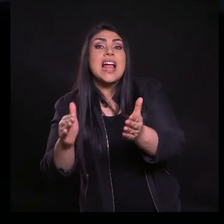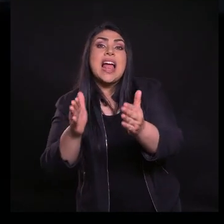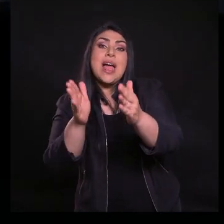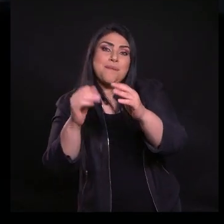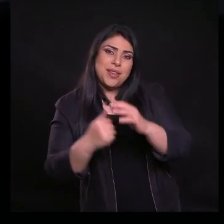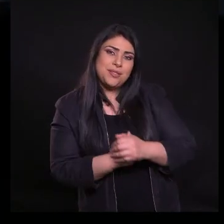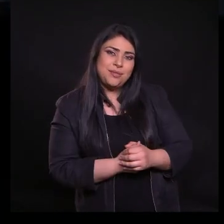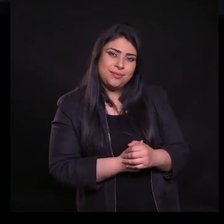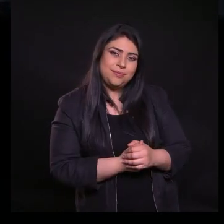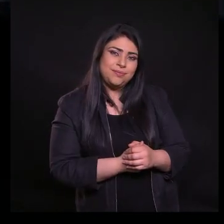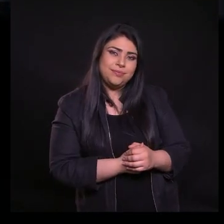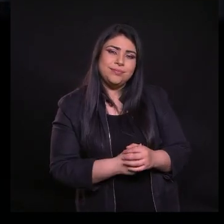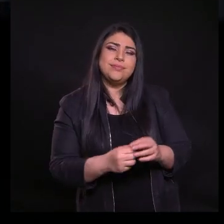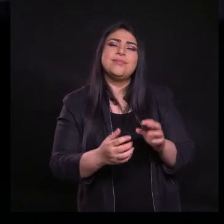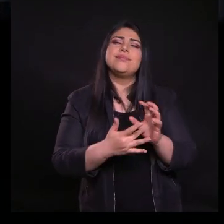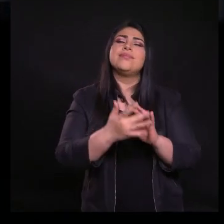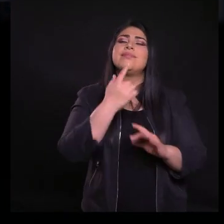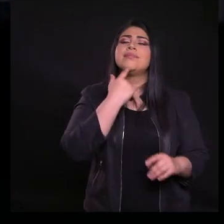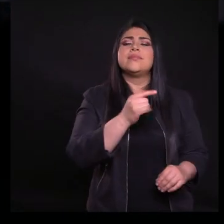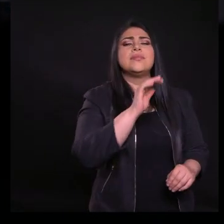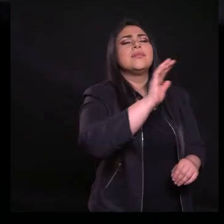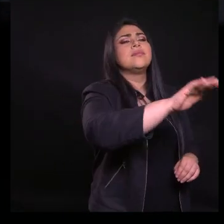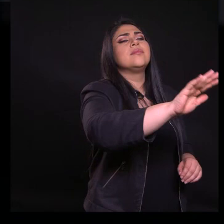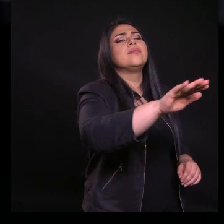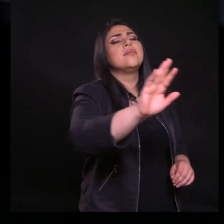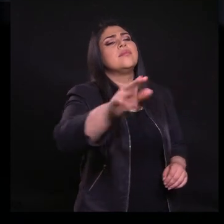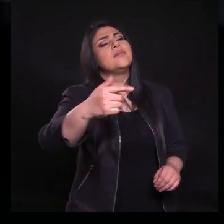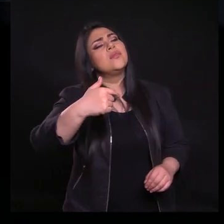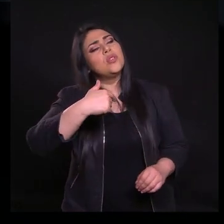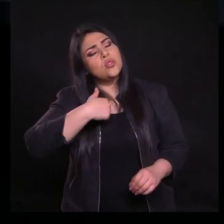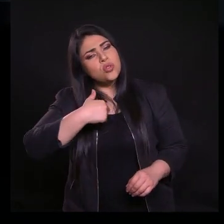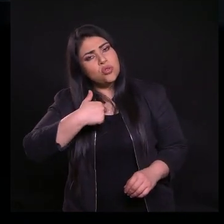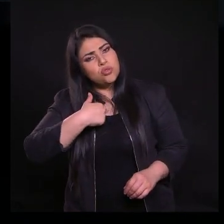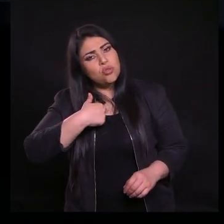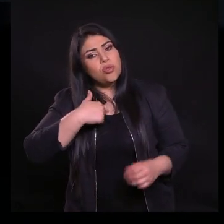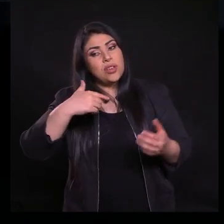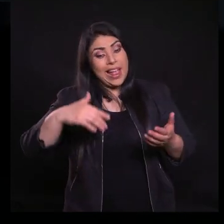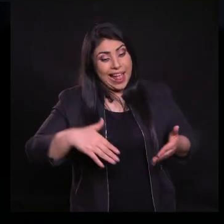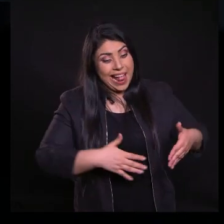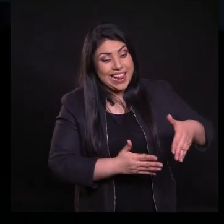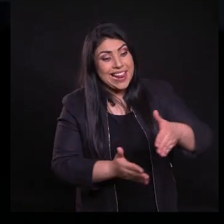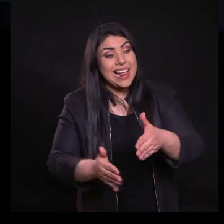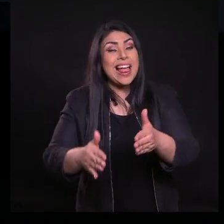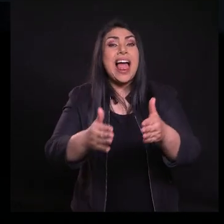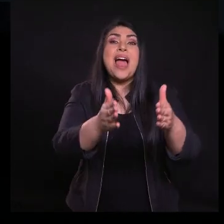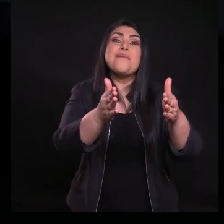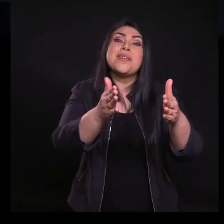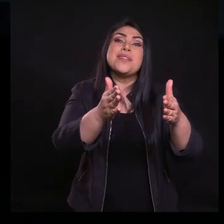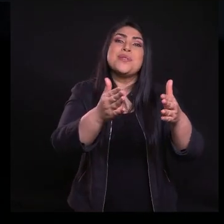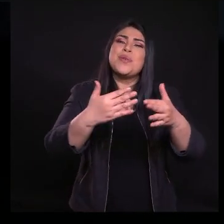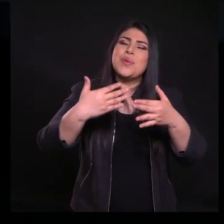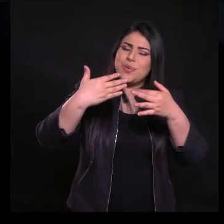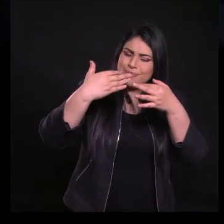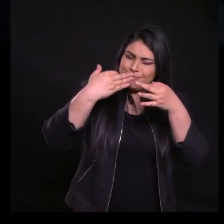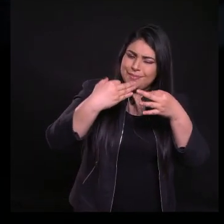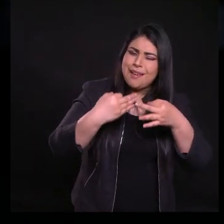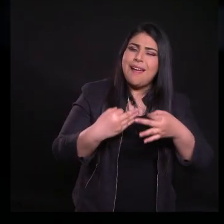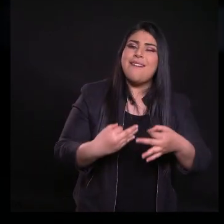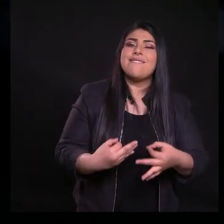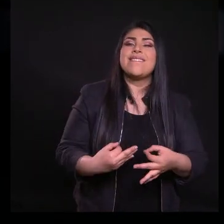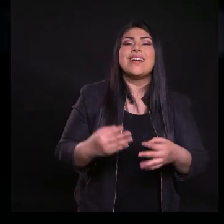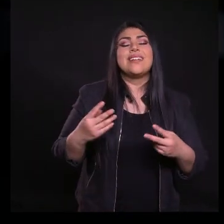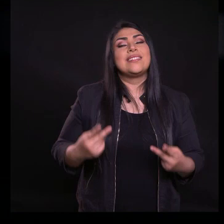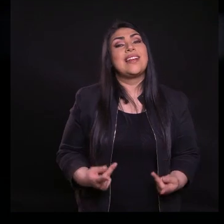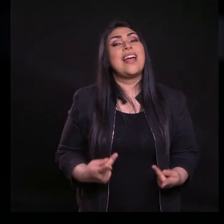jesús les dijo yo soy el camino la verdad y la vida creo que son tres cosas fundamentales